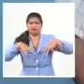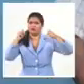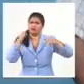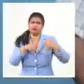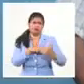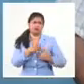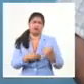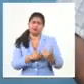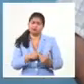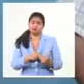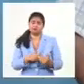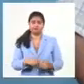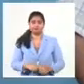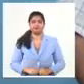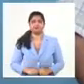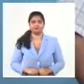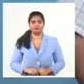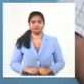alcanzado en